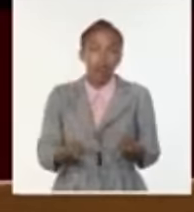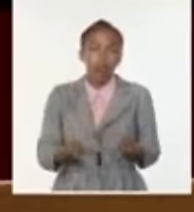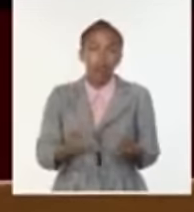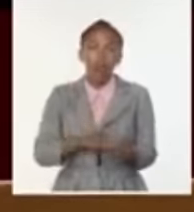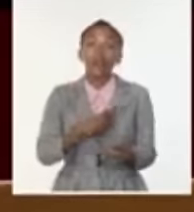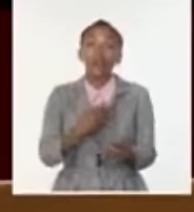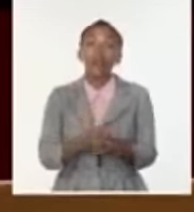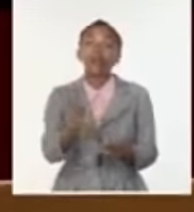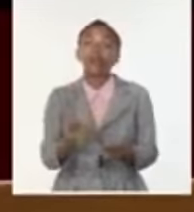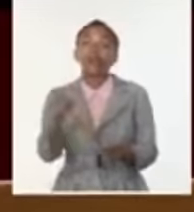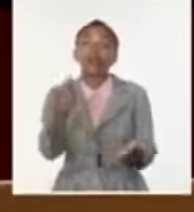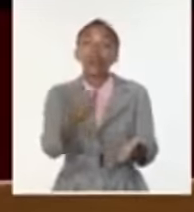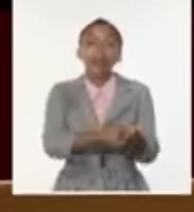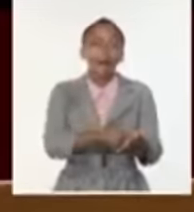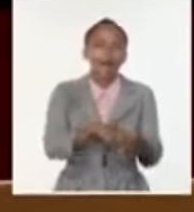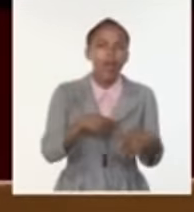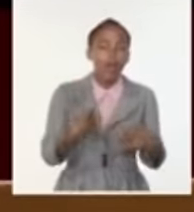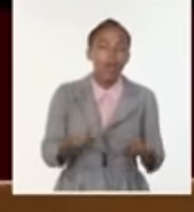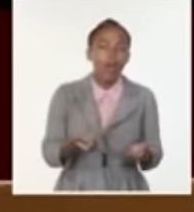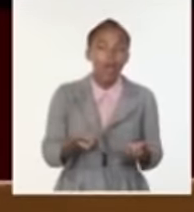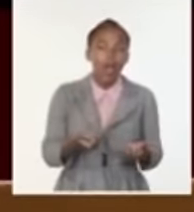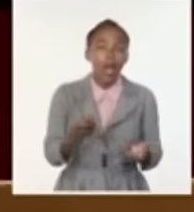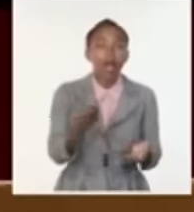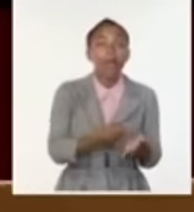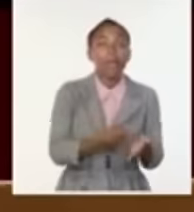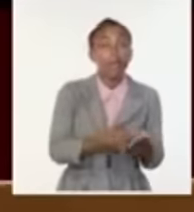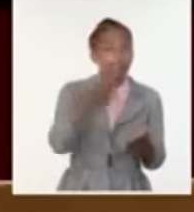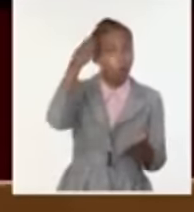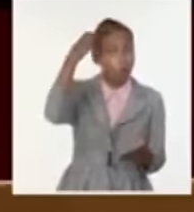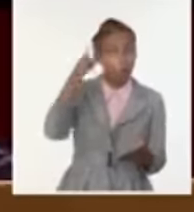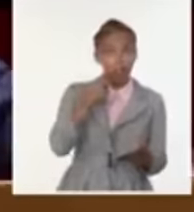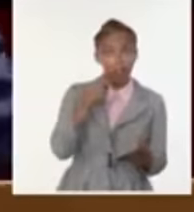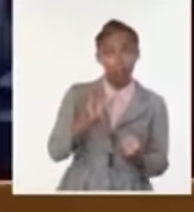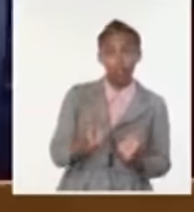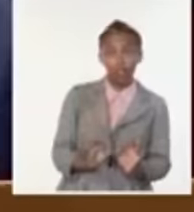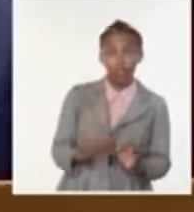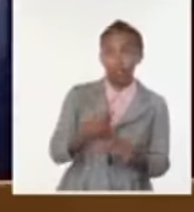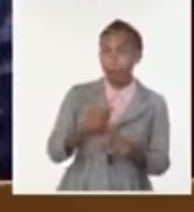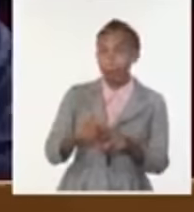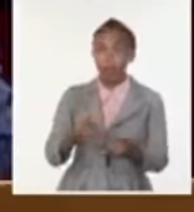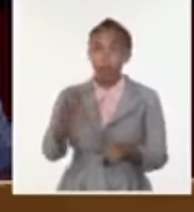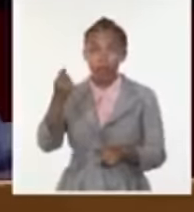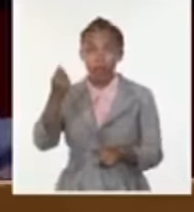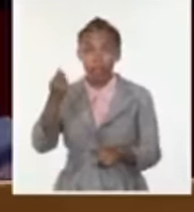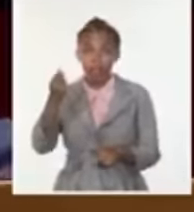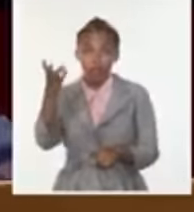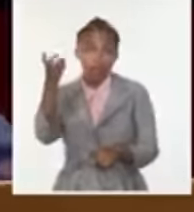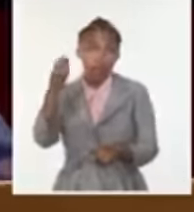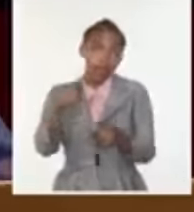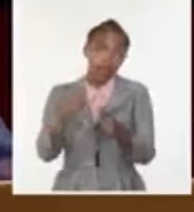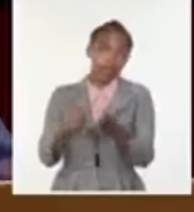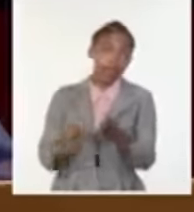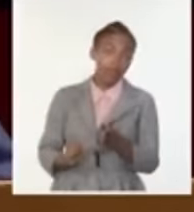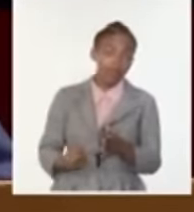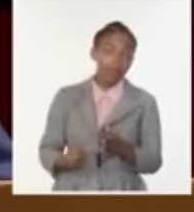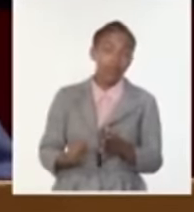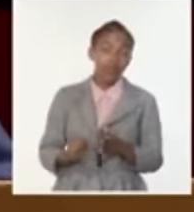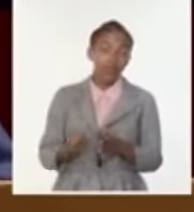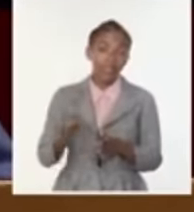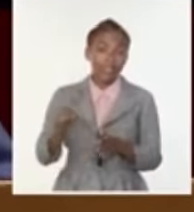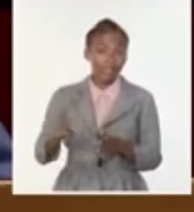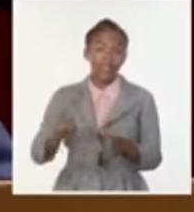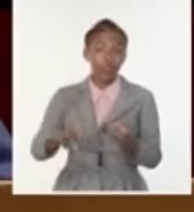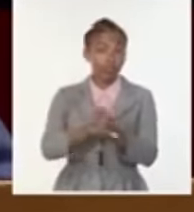no, ese fue el que dice el gobierno, pero en realidad es tanto. Y le estamos yendo arriba a eso con toda